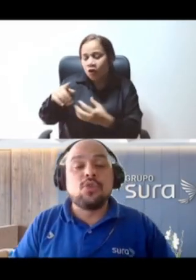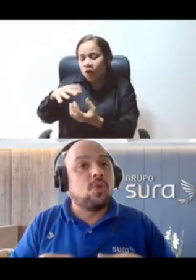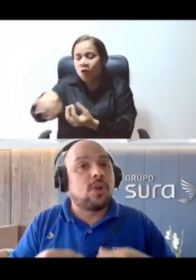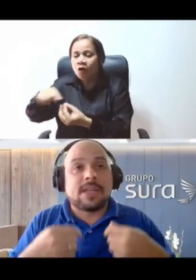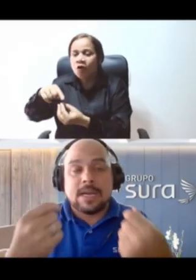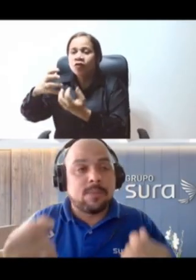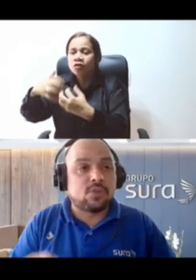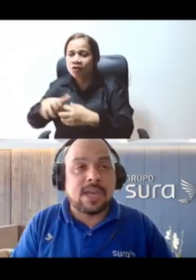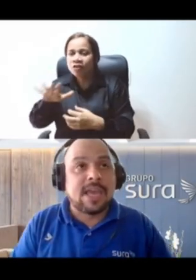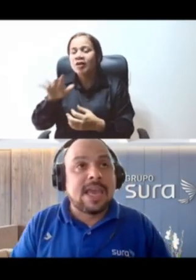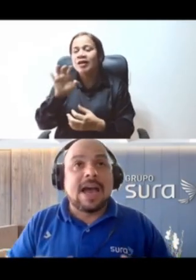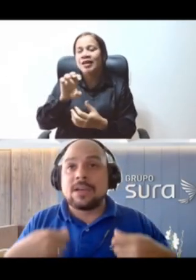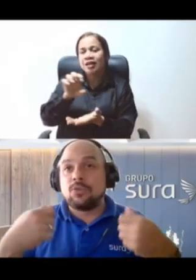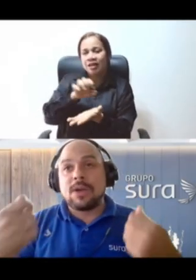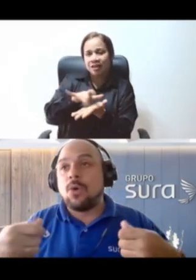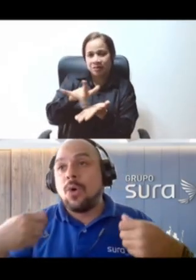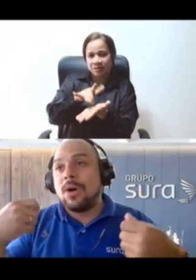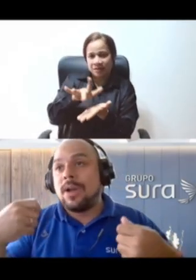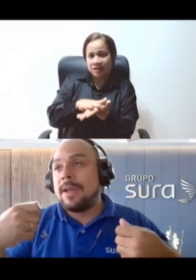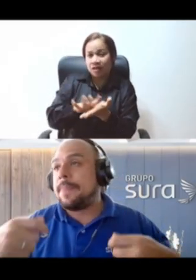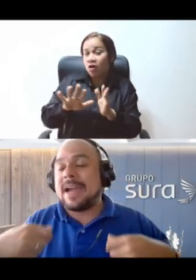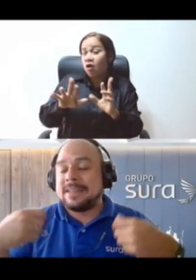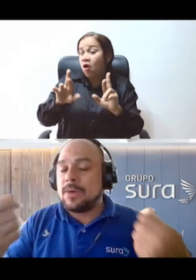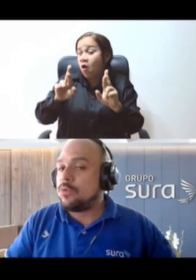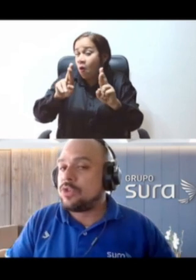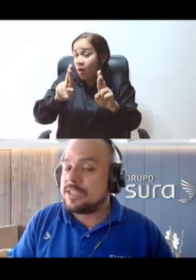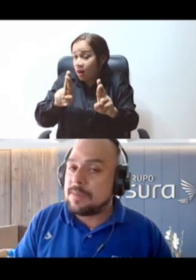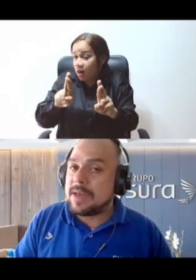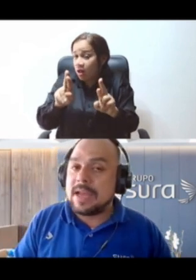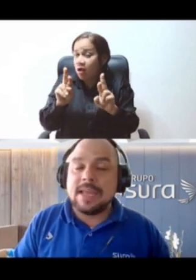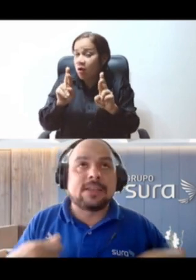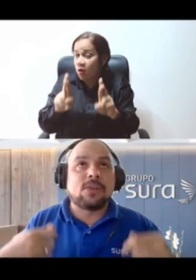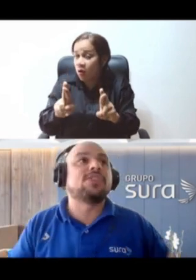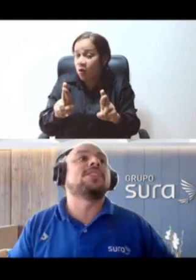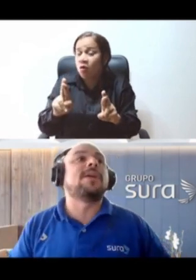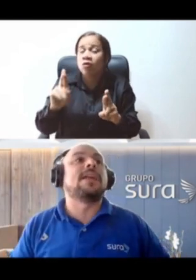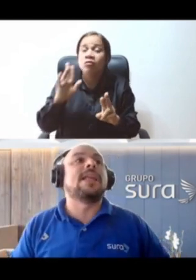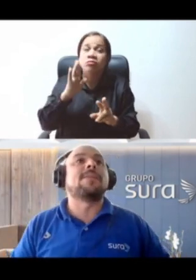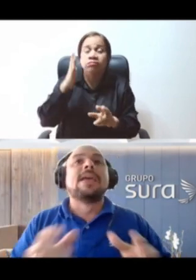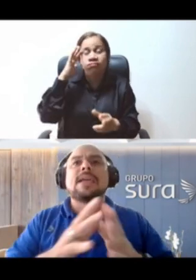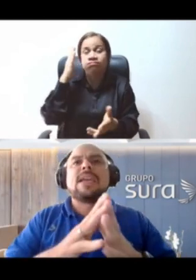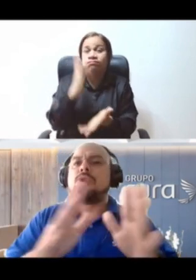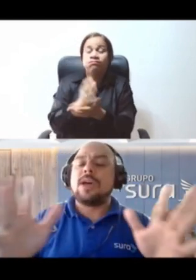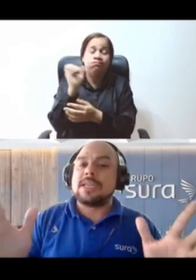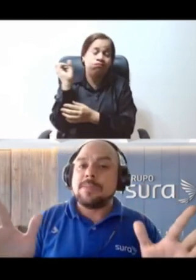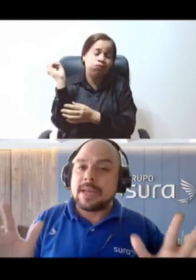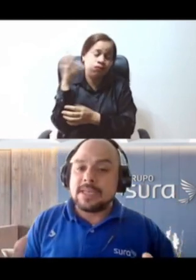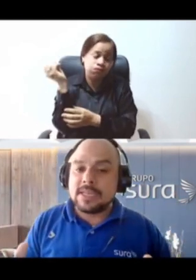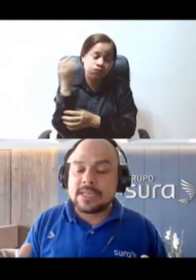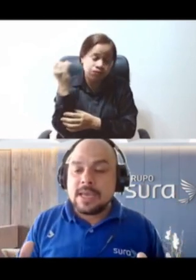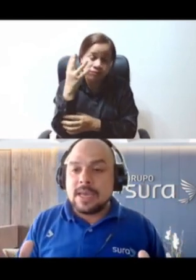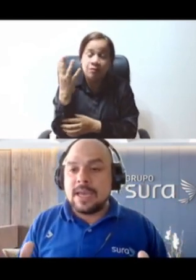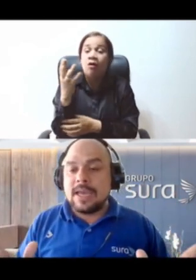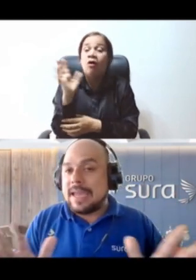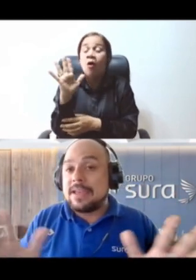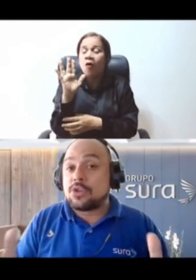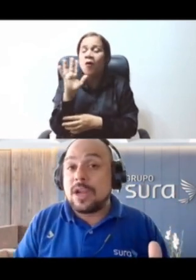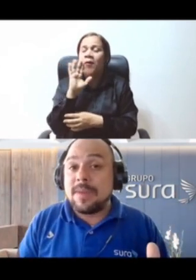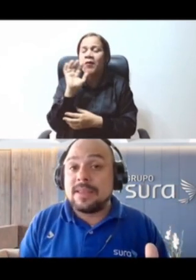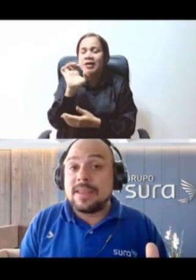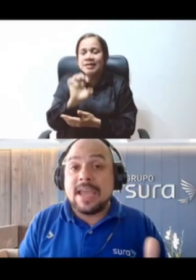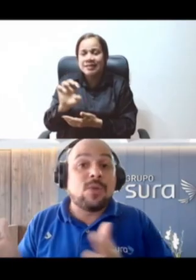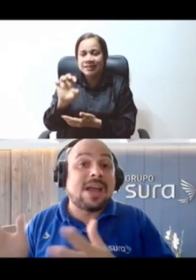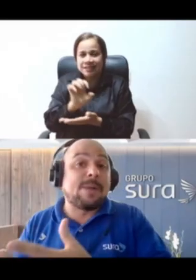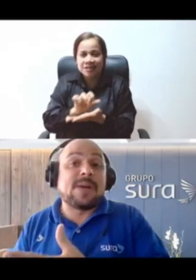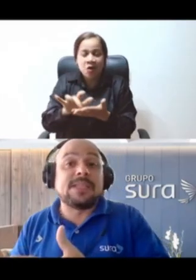Ojalá, muchachos, nunca tengamos que actuar o activar un sistema de alerta, un sistema de alarma, que todas las emergencias